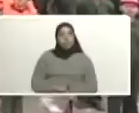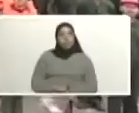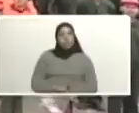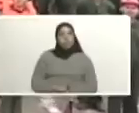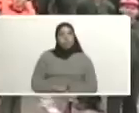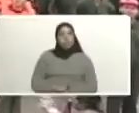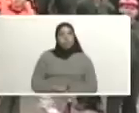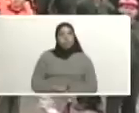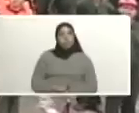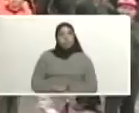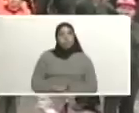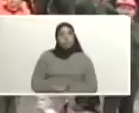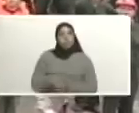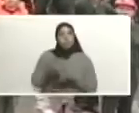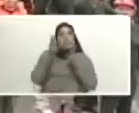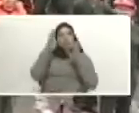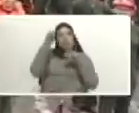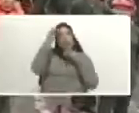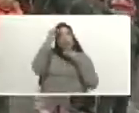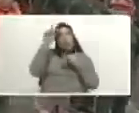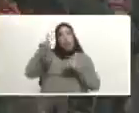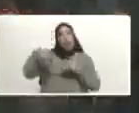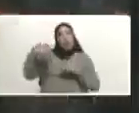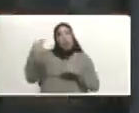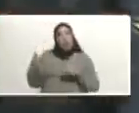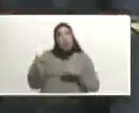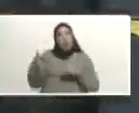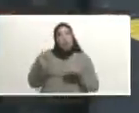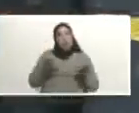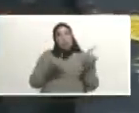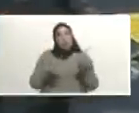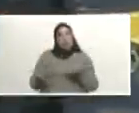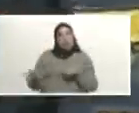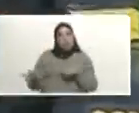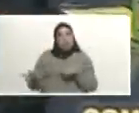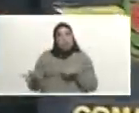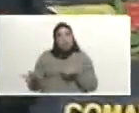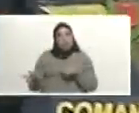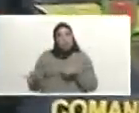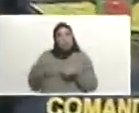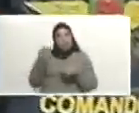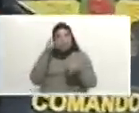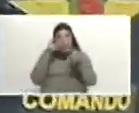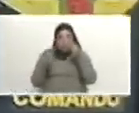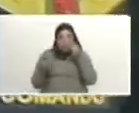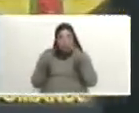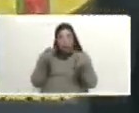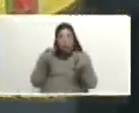Ese atentado luego fue totalmente develado.